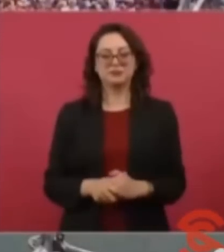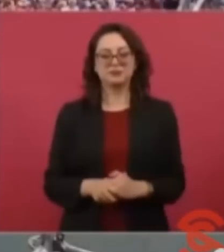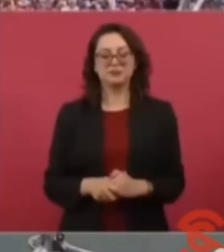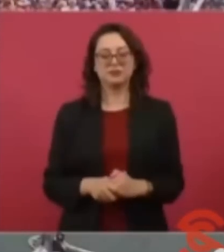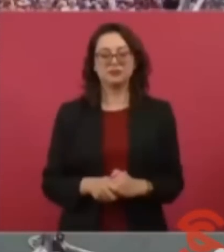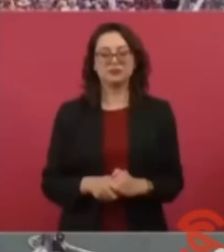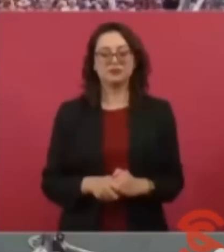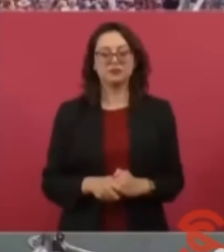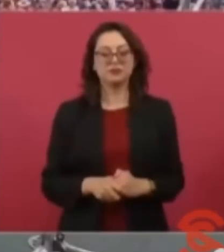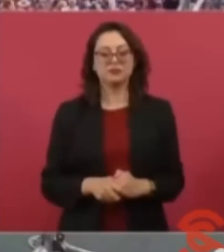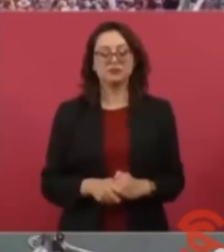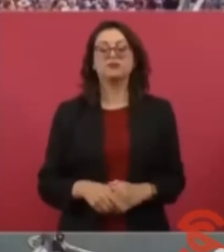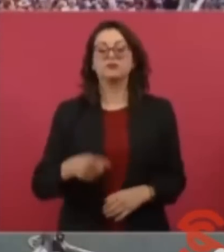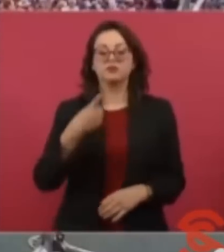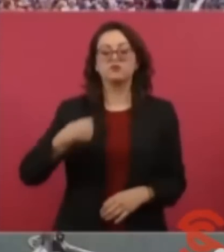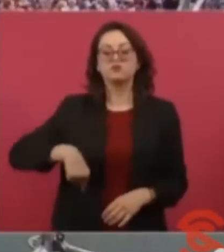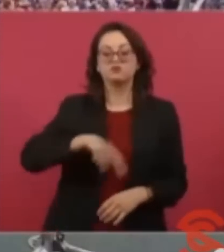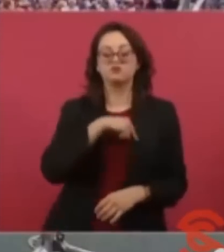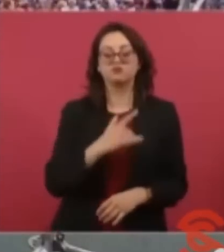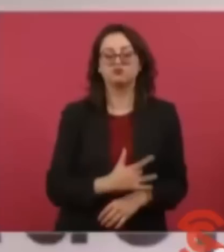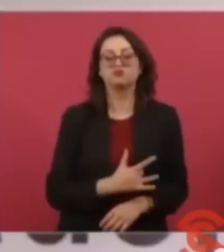Es un timbre de orgullo